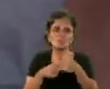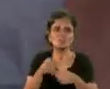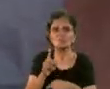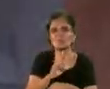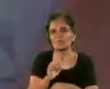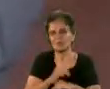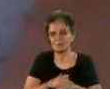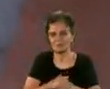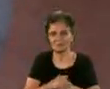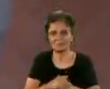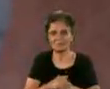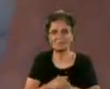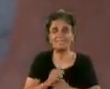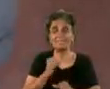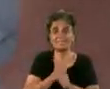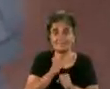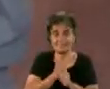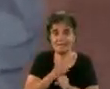en esta cuestión de